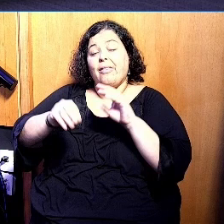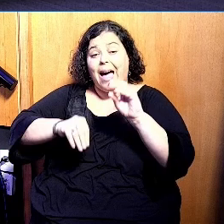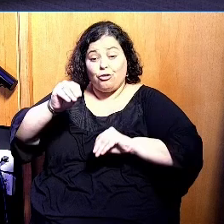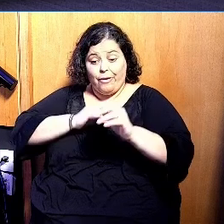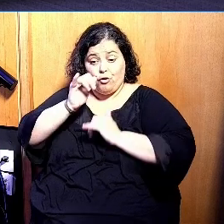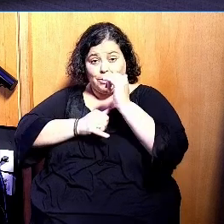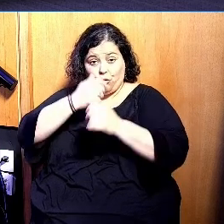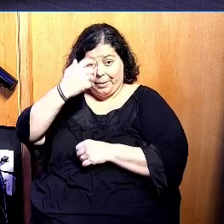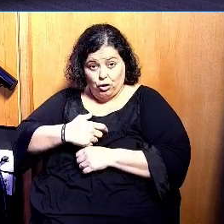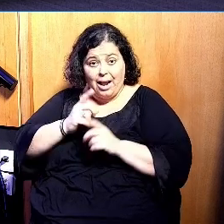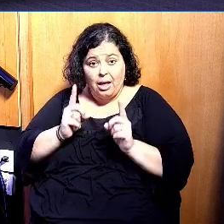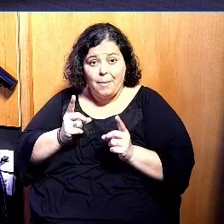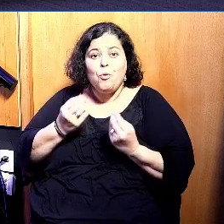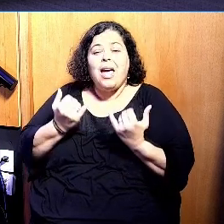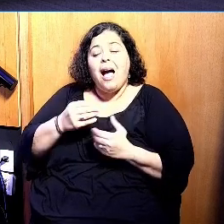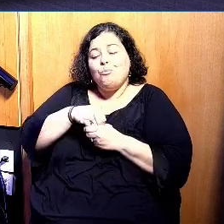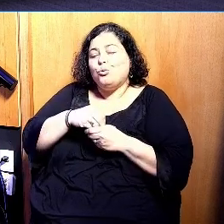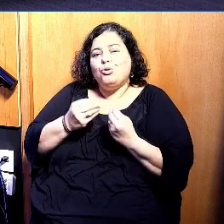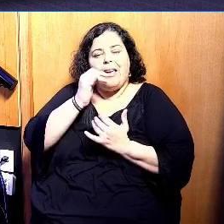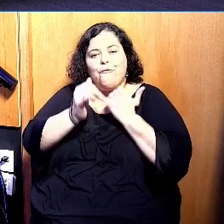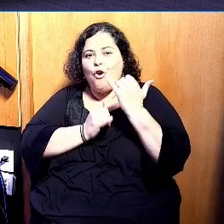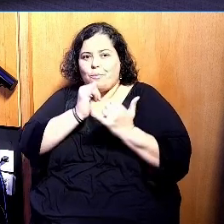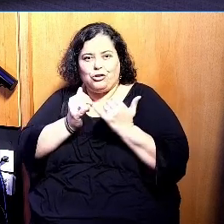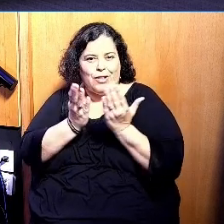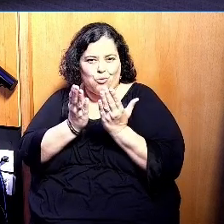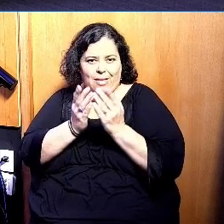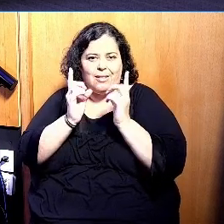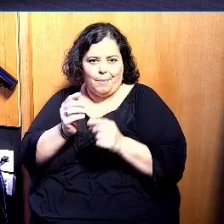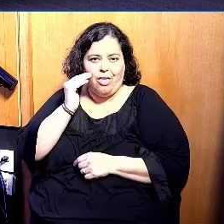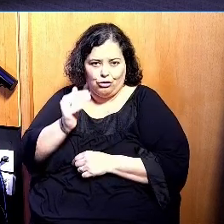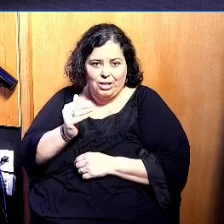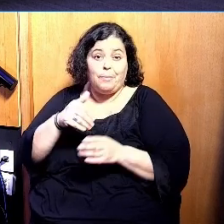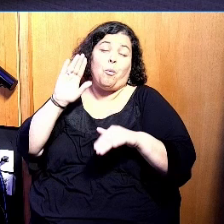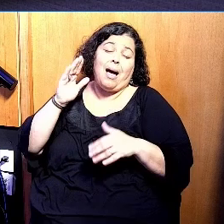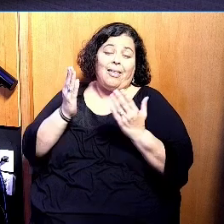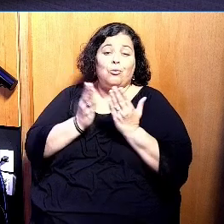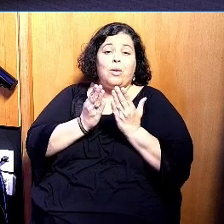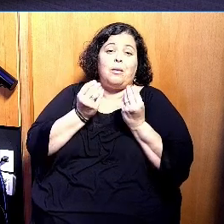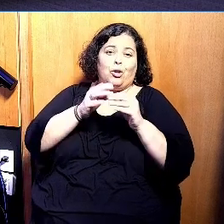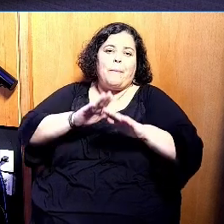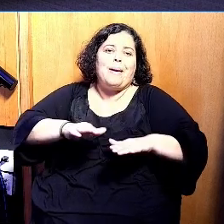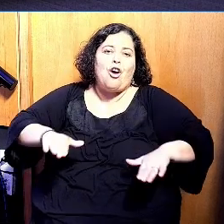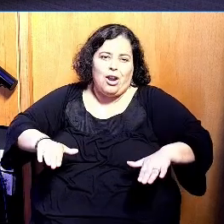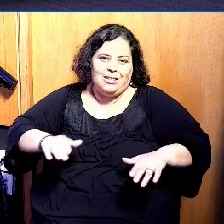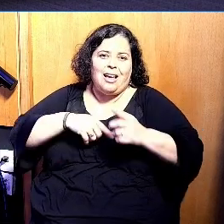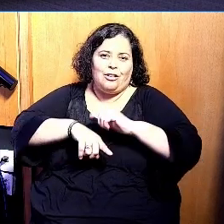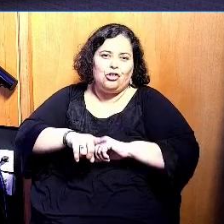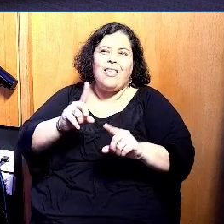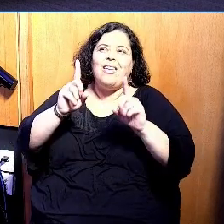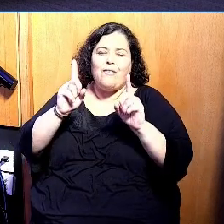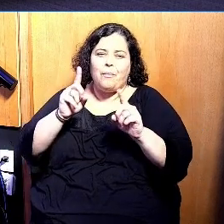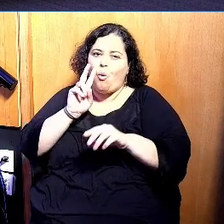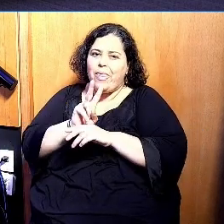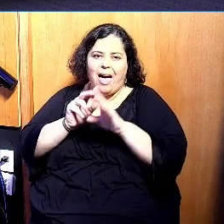nosotros manejamos mucha información de estudiantes y docentes, pero sobre todo estudiantes que son menores de edad, entonces tenemos que tener un